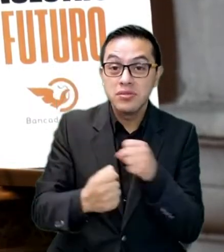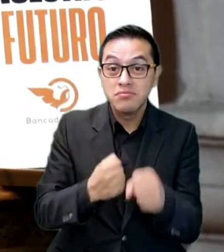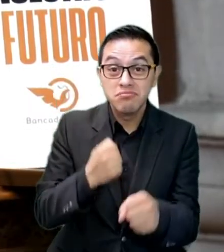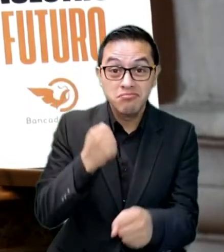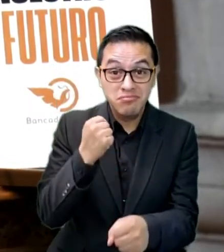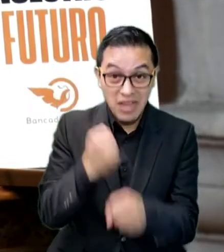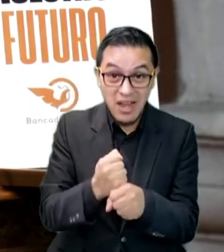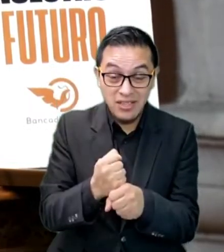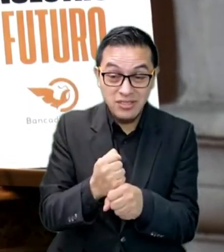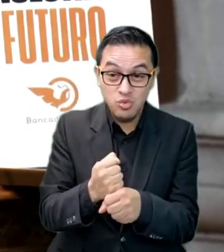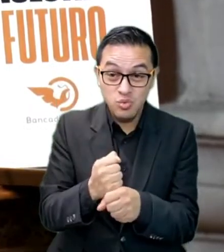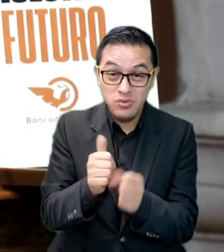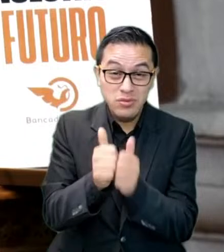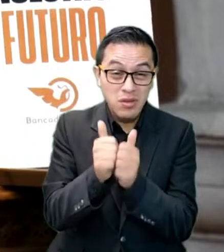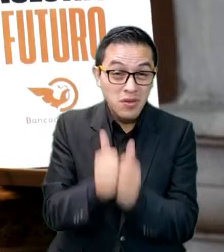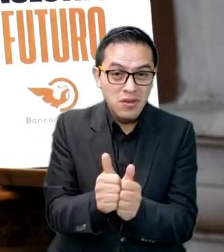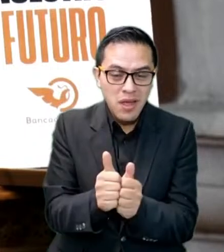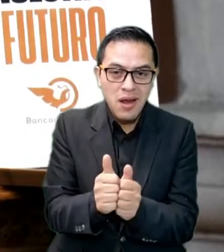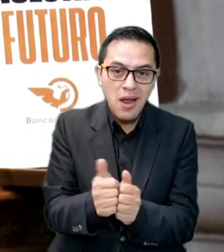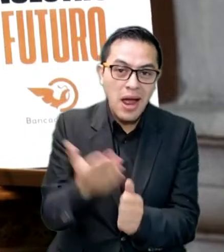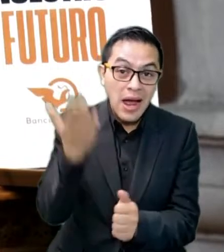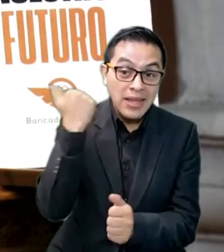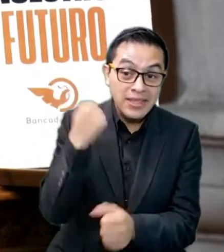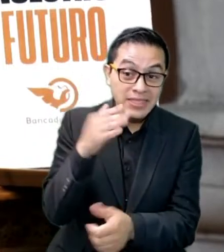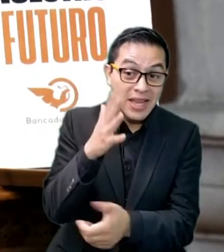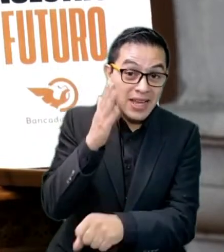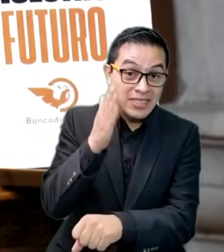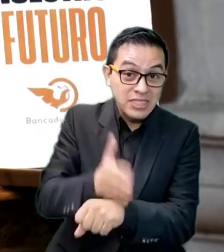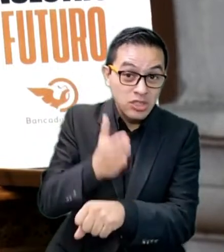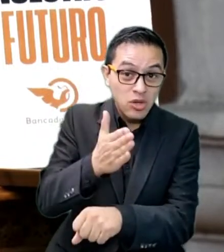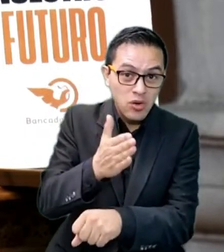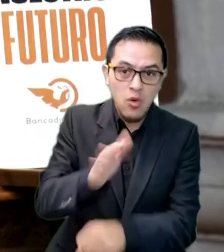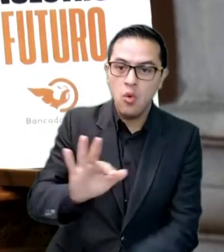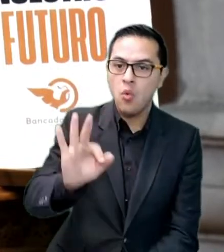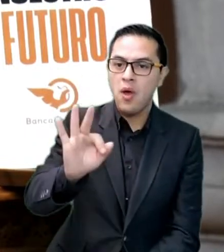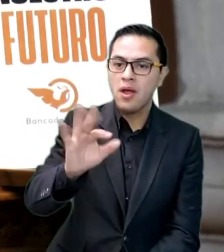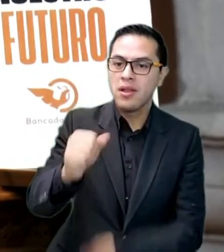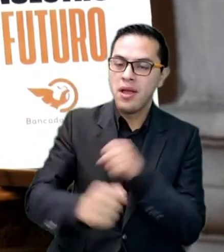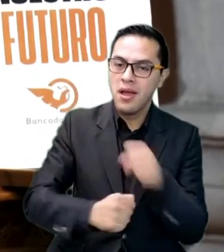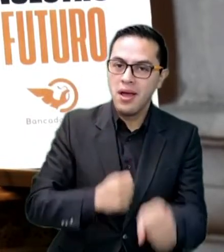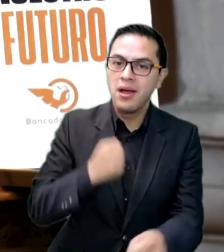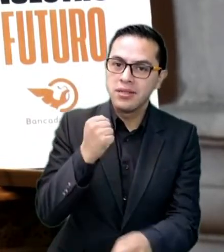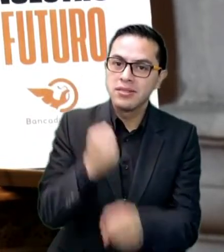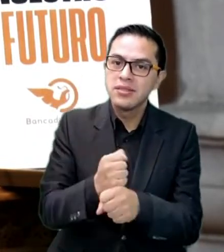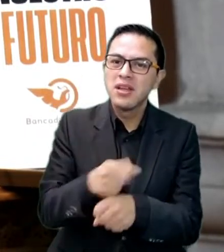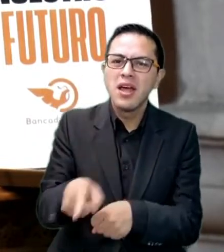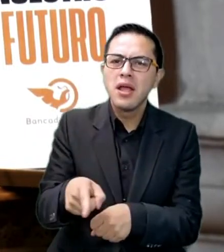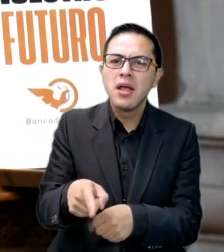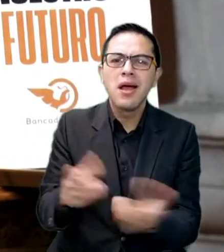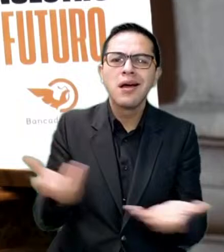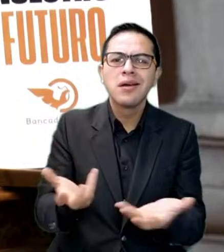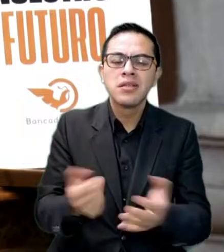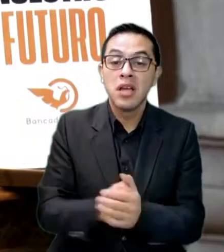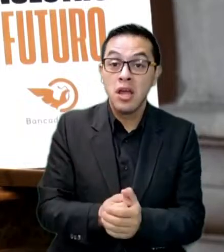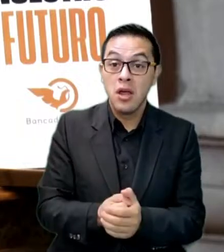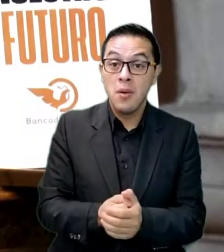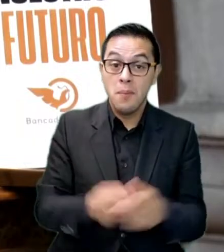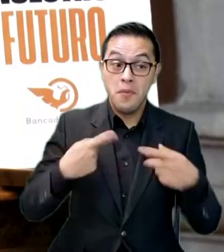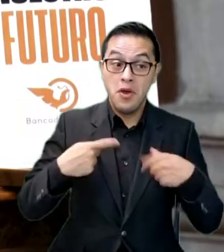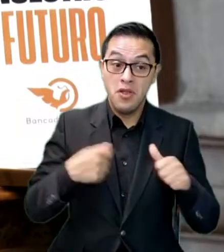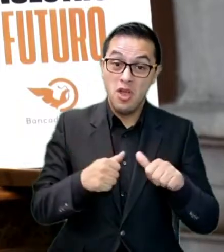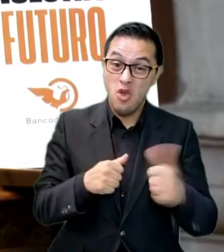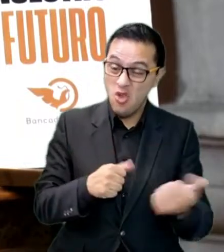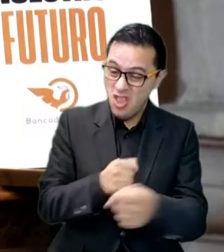40. Su delito fue defenderse de su agresor, a quien diario la violentaba física y